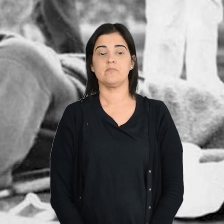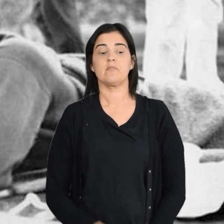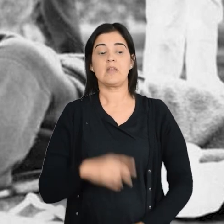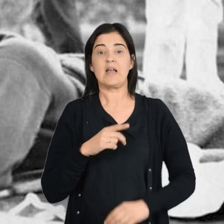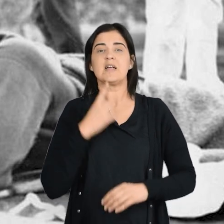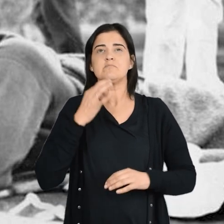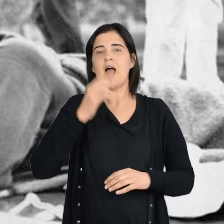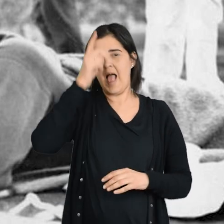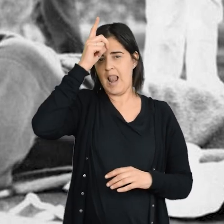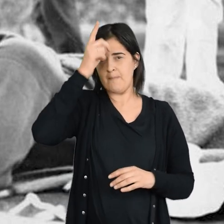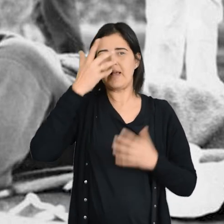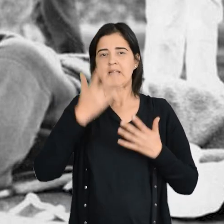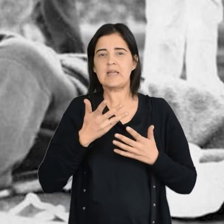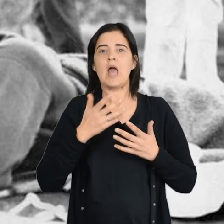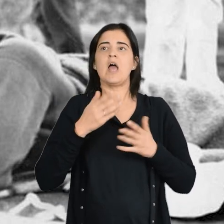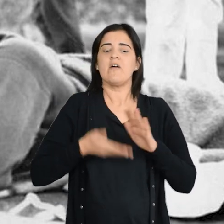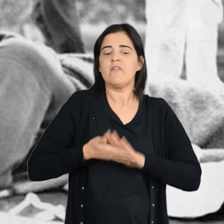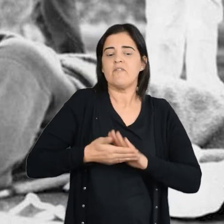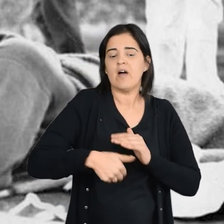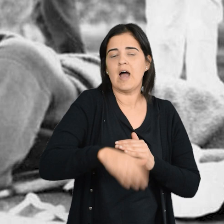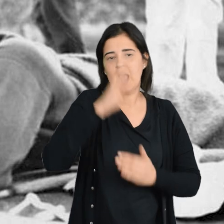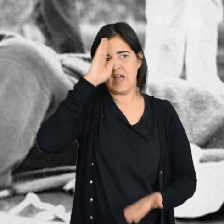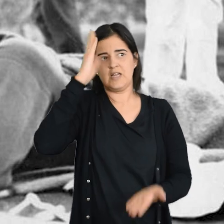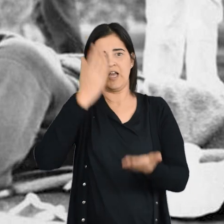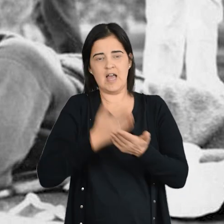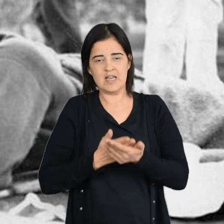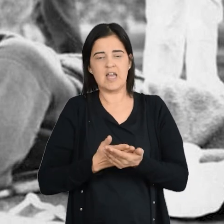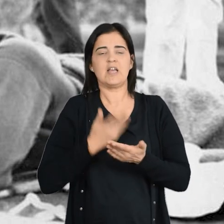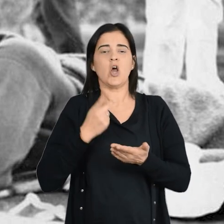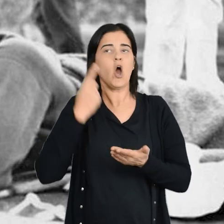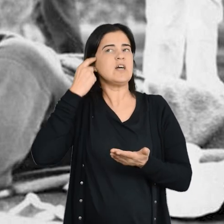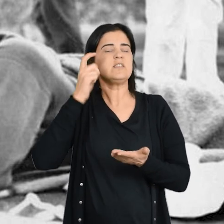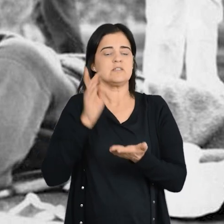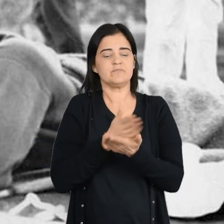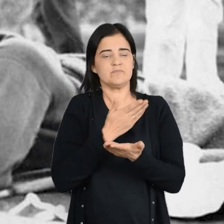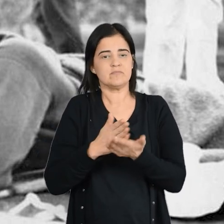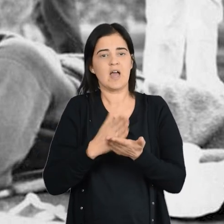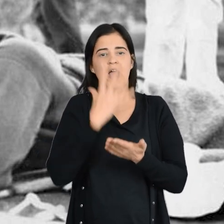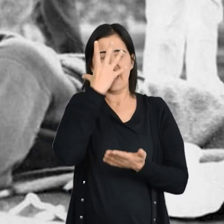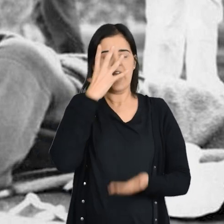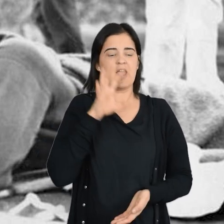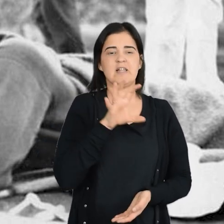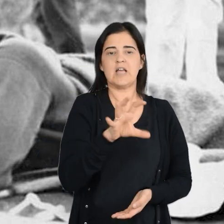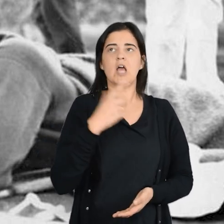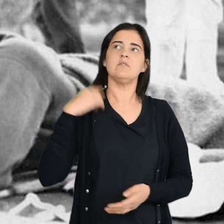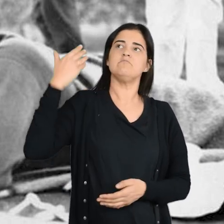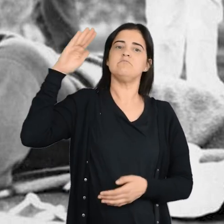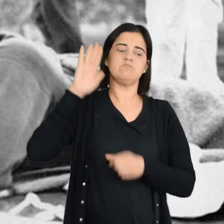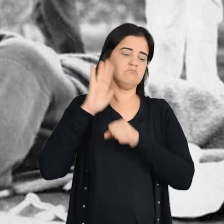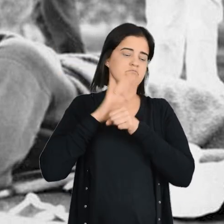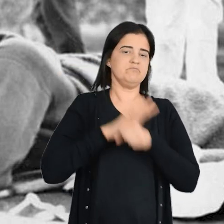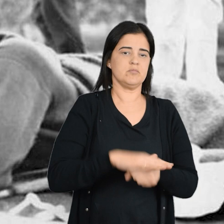quien llevaría a Alemania a una Sangrienta dictadura con su ideología de discriminación racial y superioridad de la raza